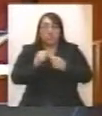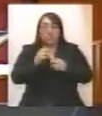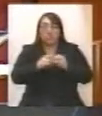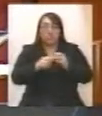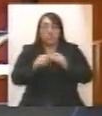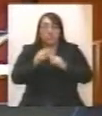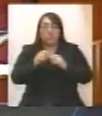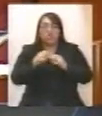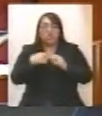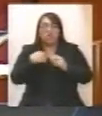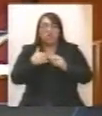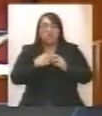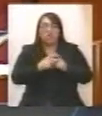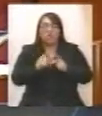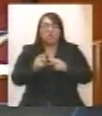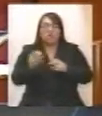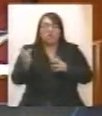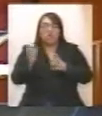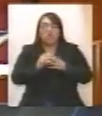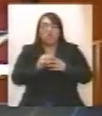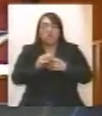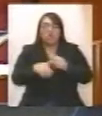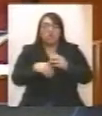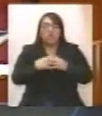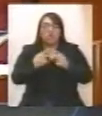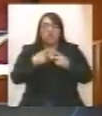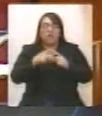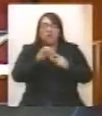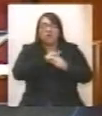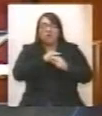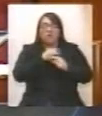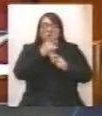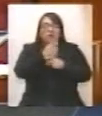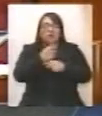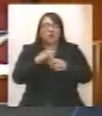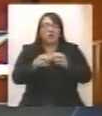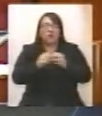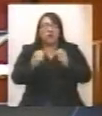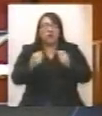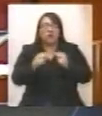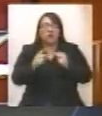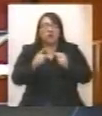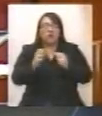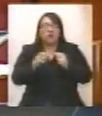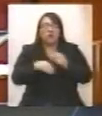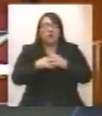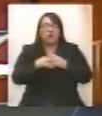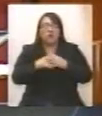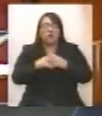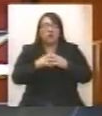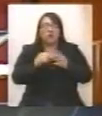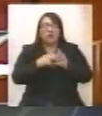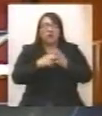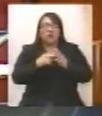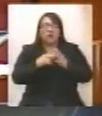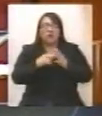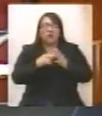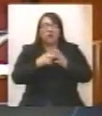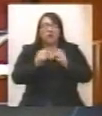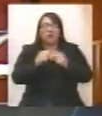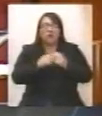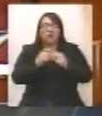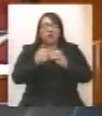implementación del sistema automatizado de identificación balística y el sistema para la identificación y el registro de